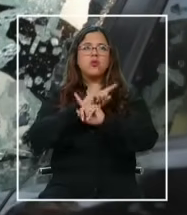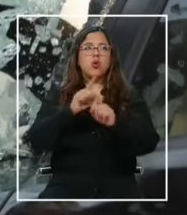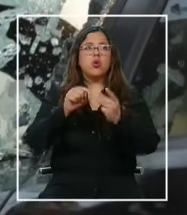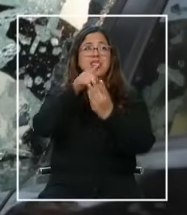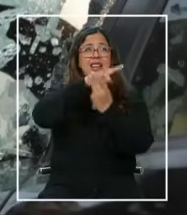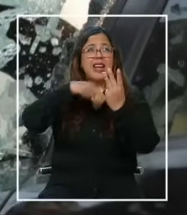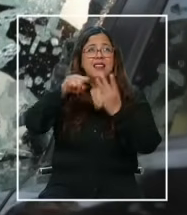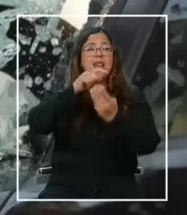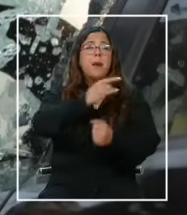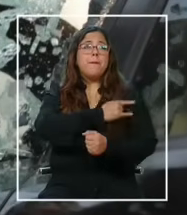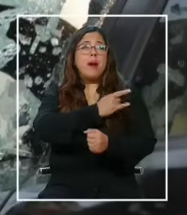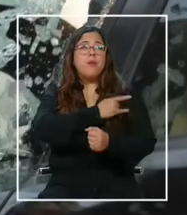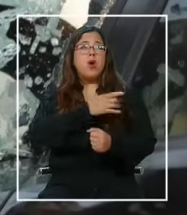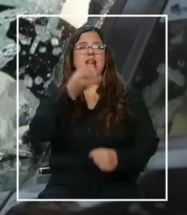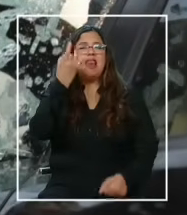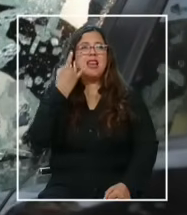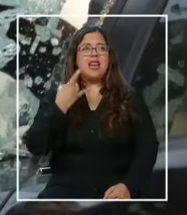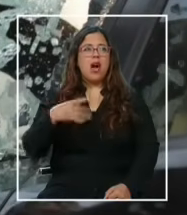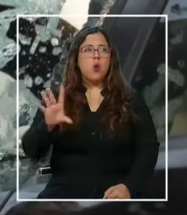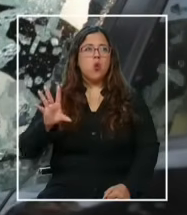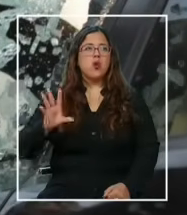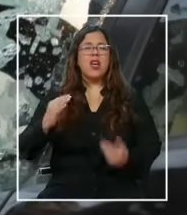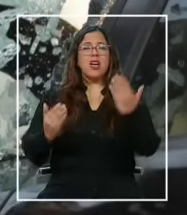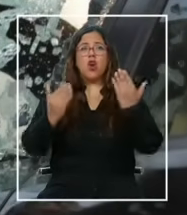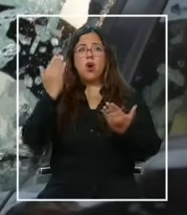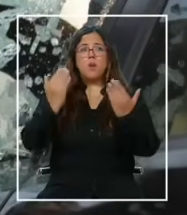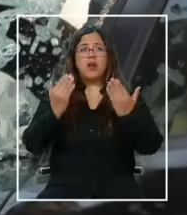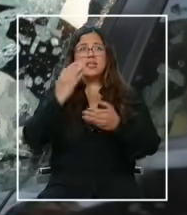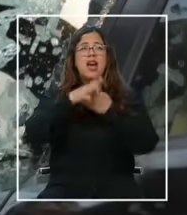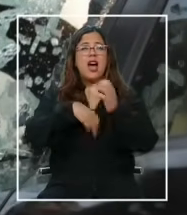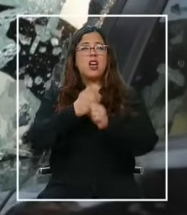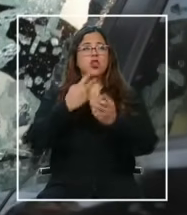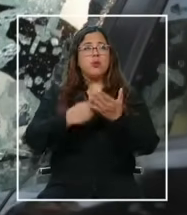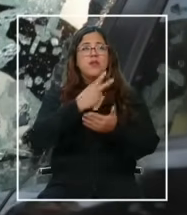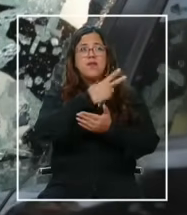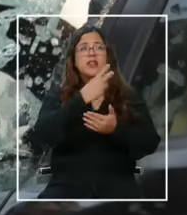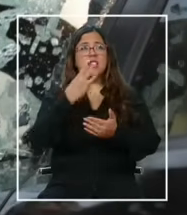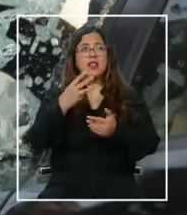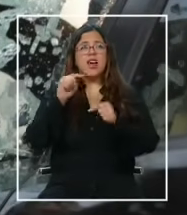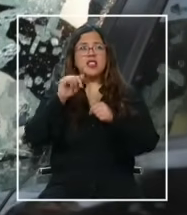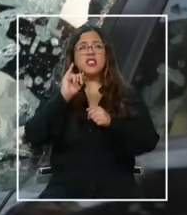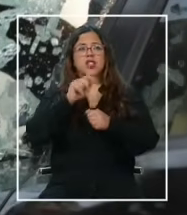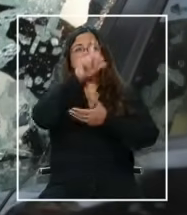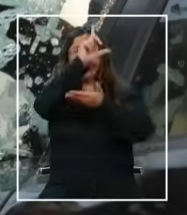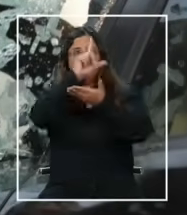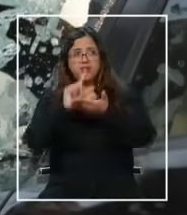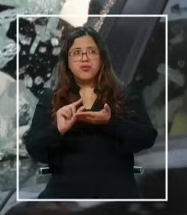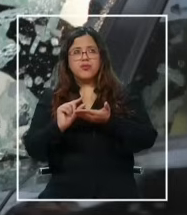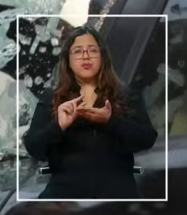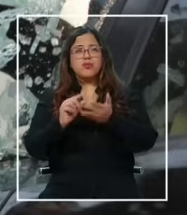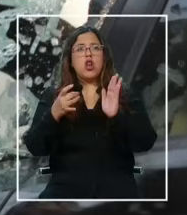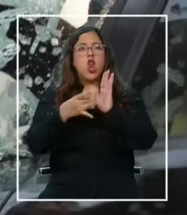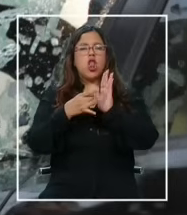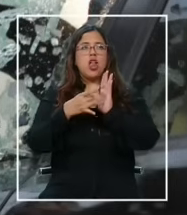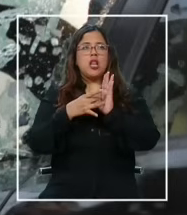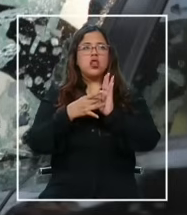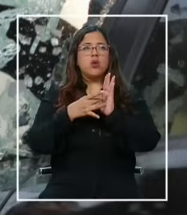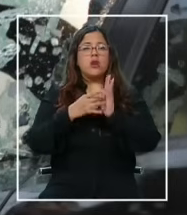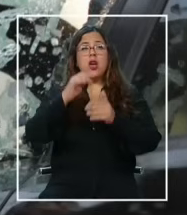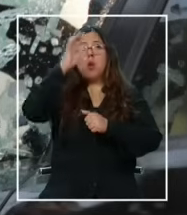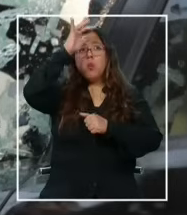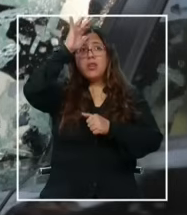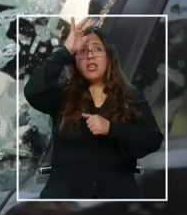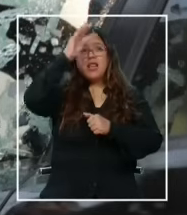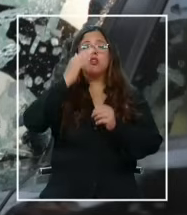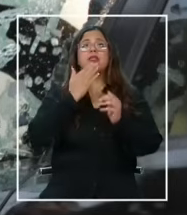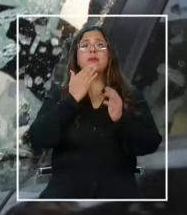estas tres maipú es la única en la que en comparación con el 2023 se ve una disminución en este tipo de delitos en Puente